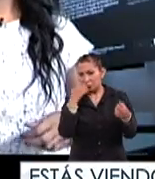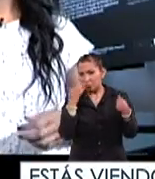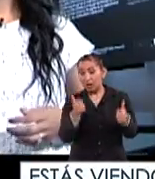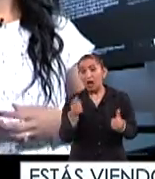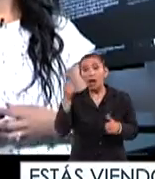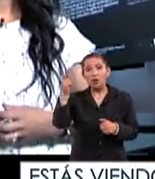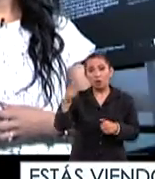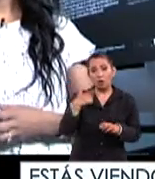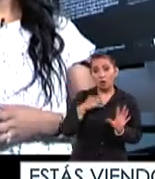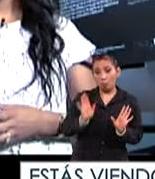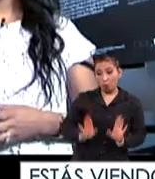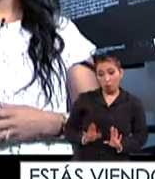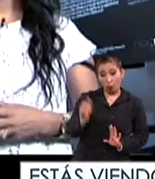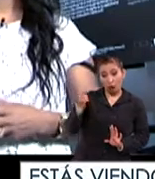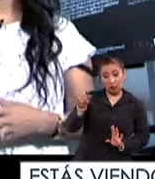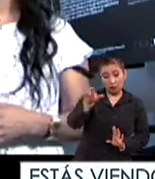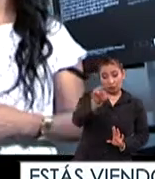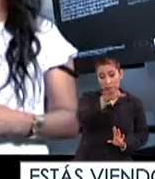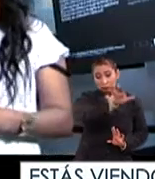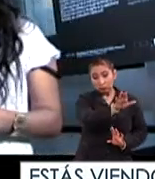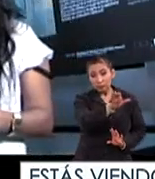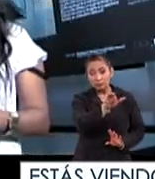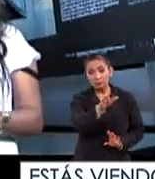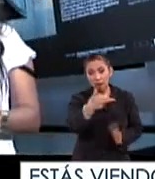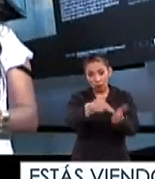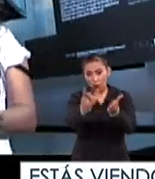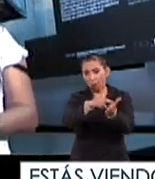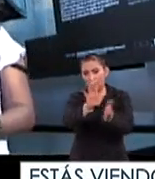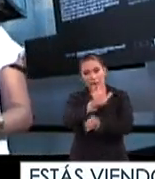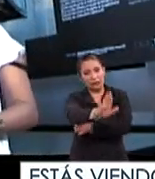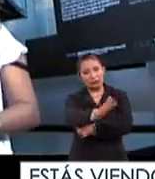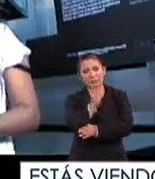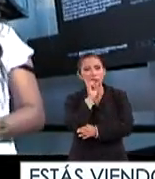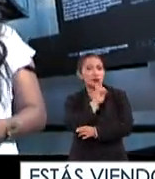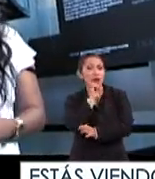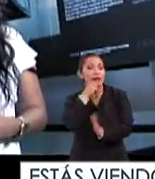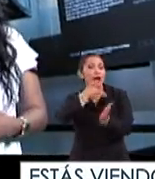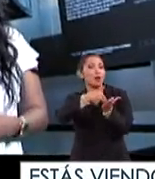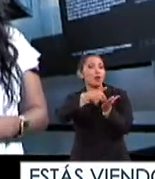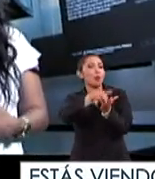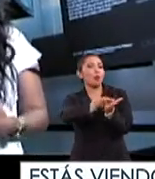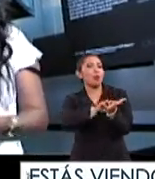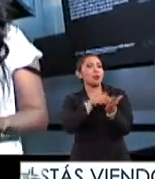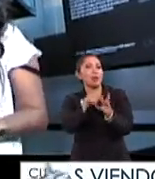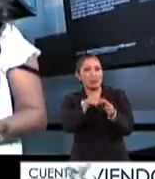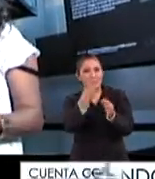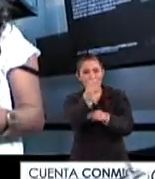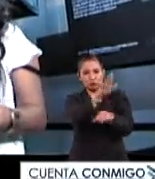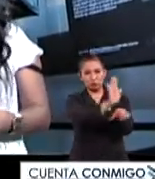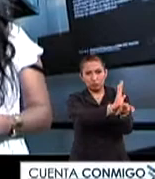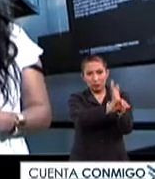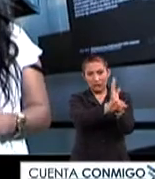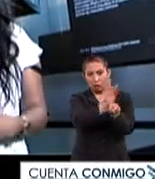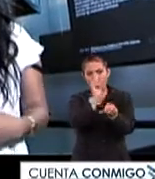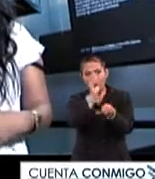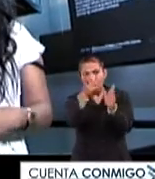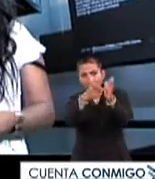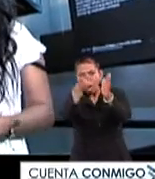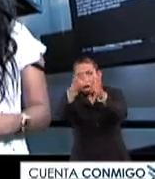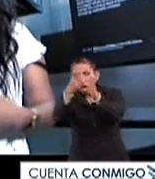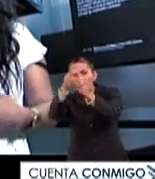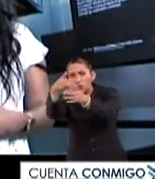¿Había personajes tipo con él? Bueno, había rubias, ¿no? Las famosas rubias que desde los inicios de su cine las podemos